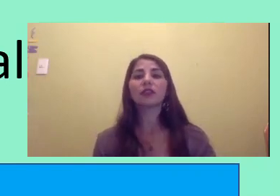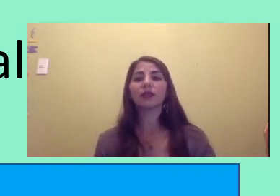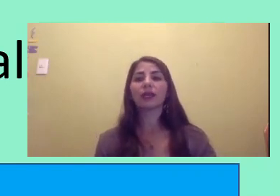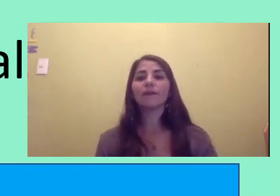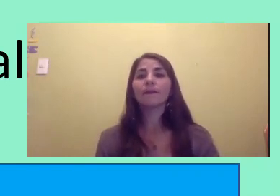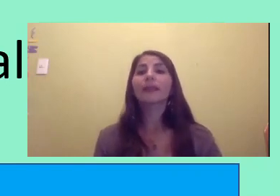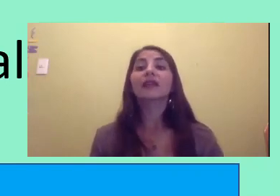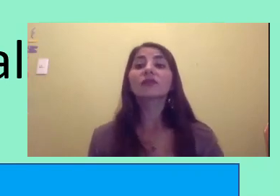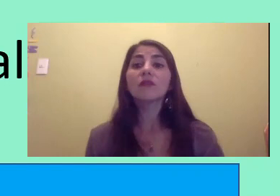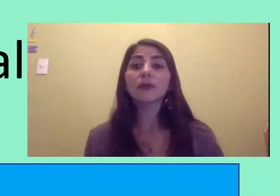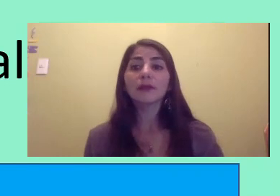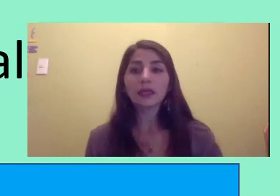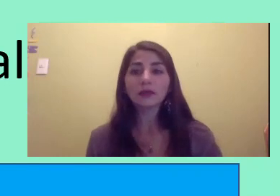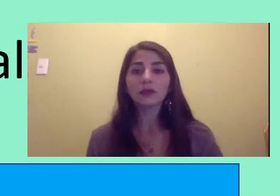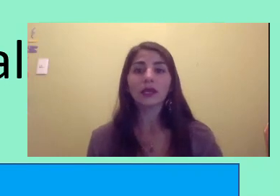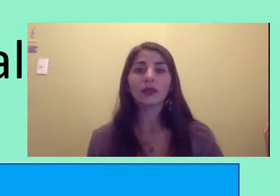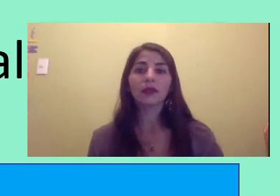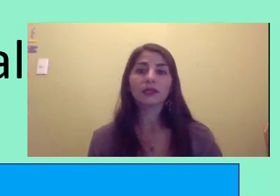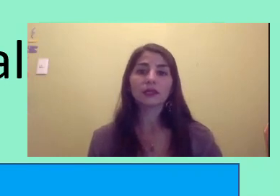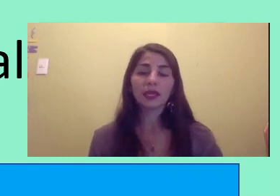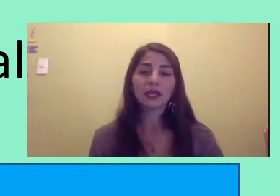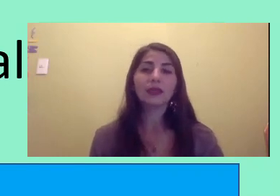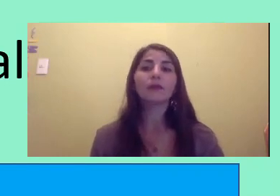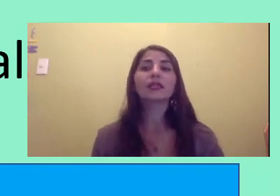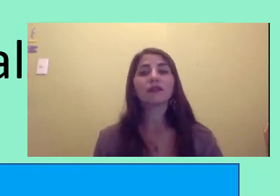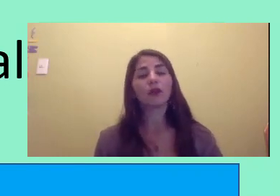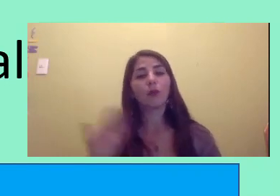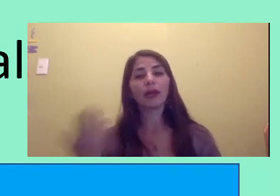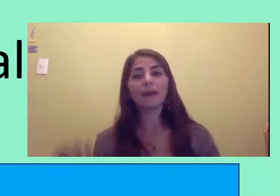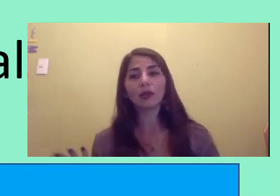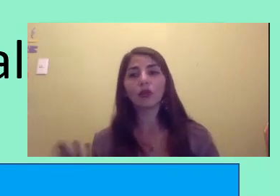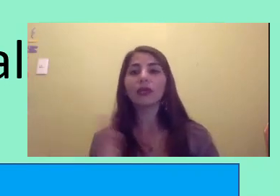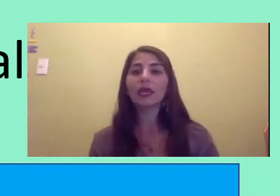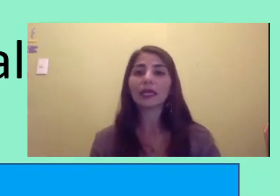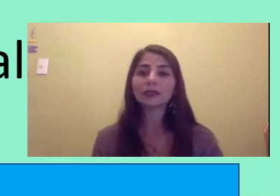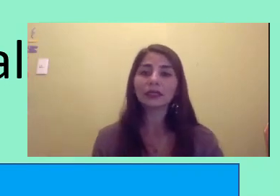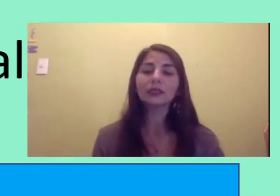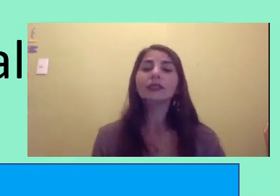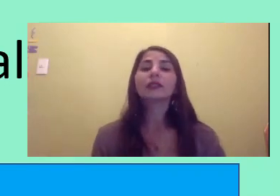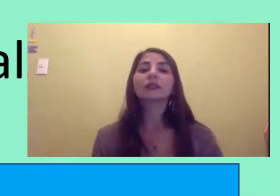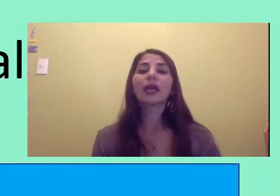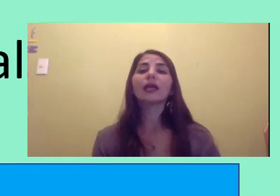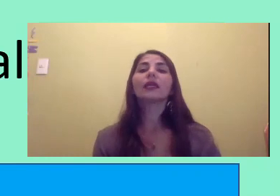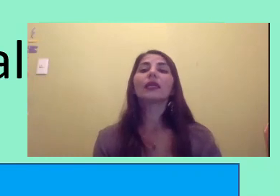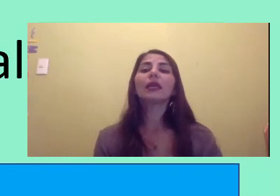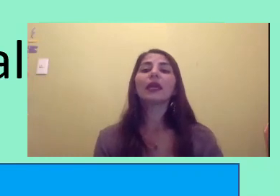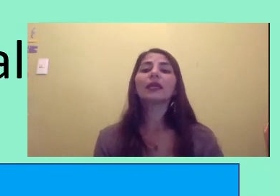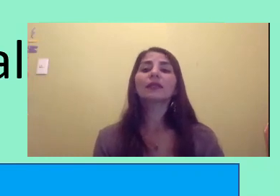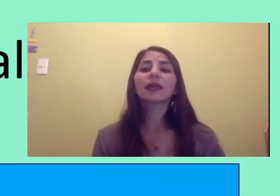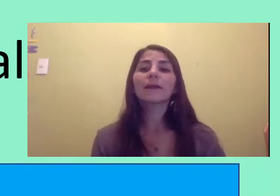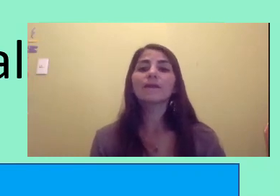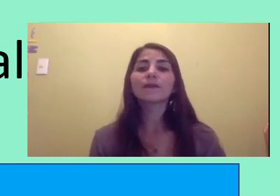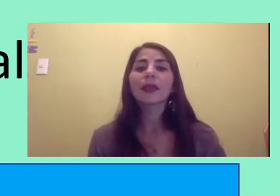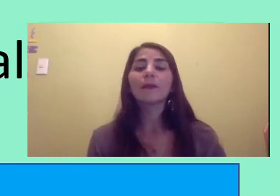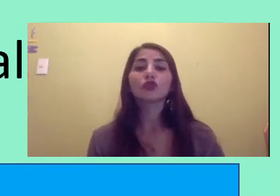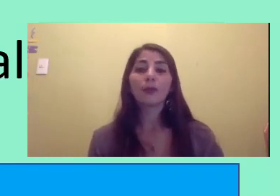seña específica. Es un complemento a la lengua de señas, también se va a ocupar la mano dominante, ¿ya? Y